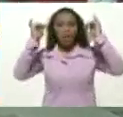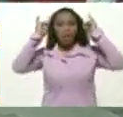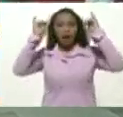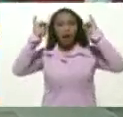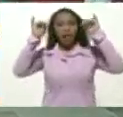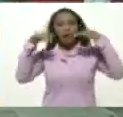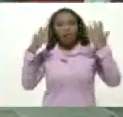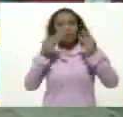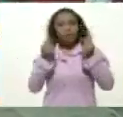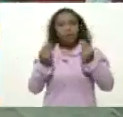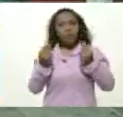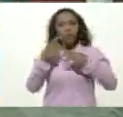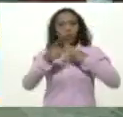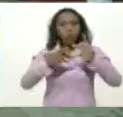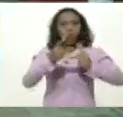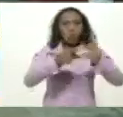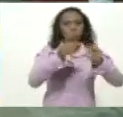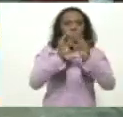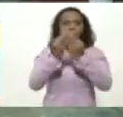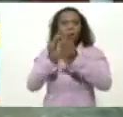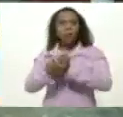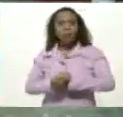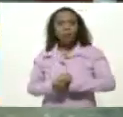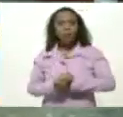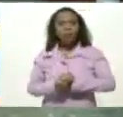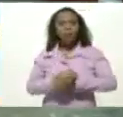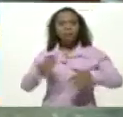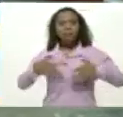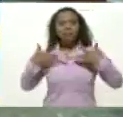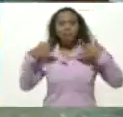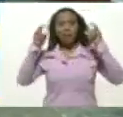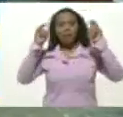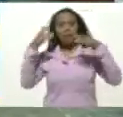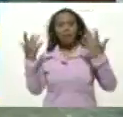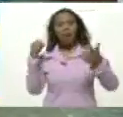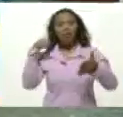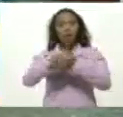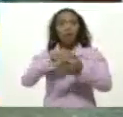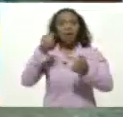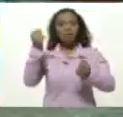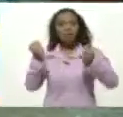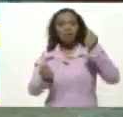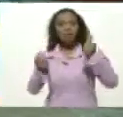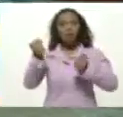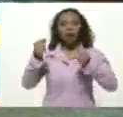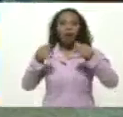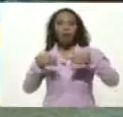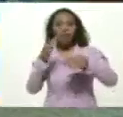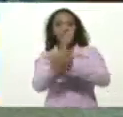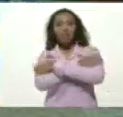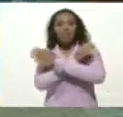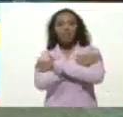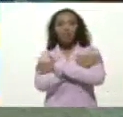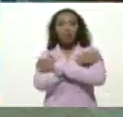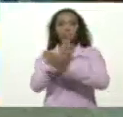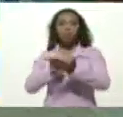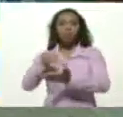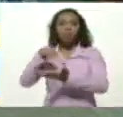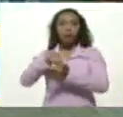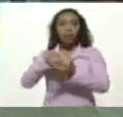de la economía productiva familiar. Contentos en el marco del golpe de timón, presidente, felicitarlo por levantar